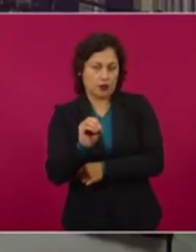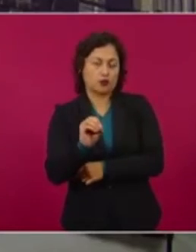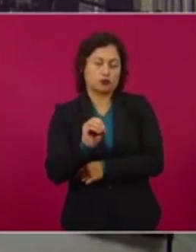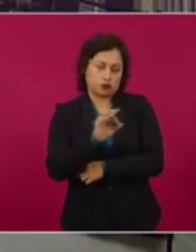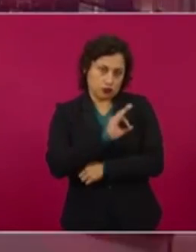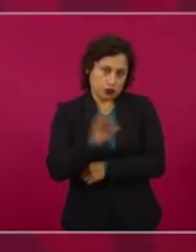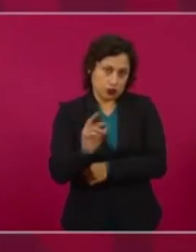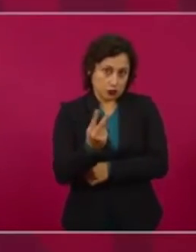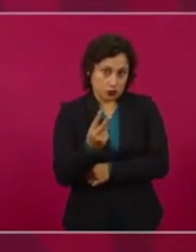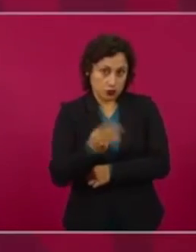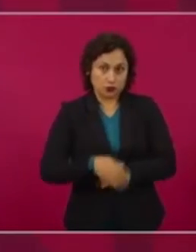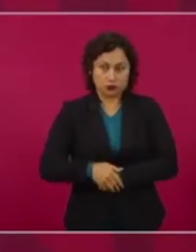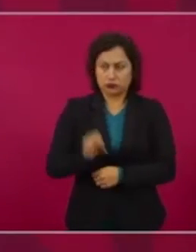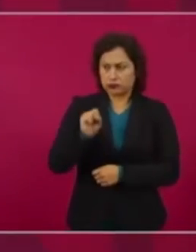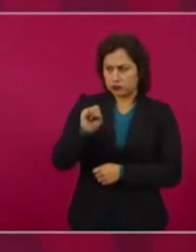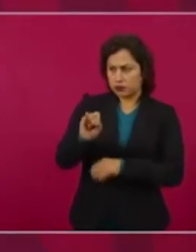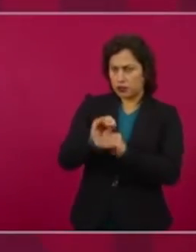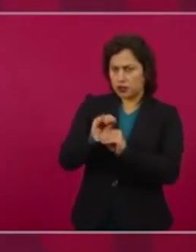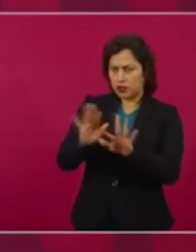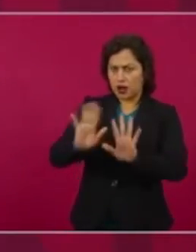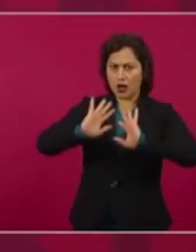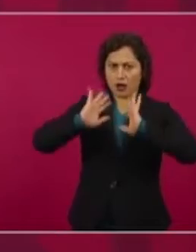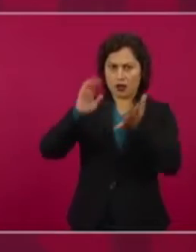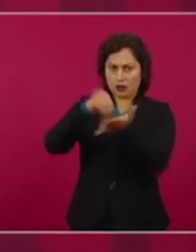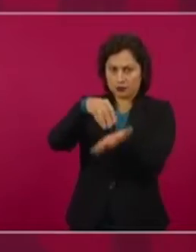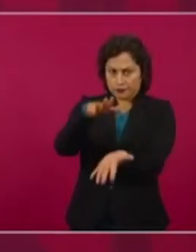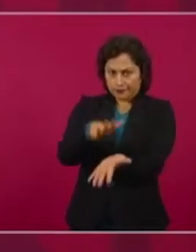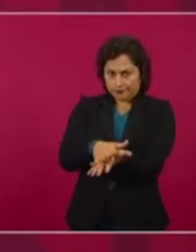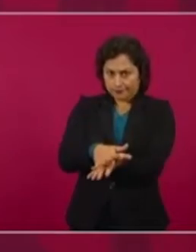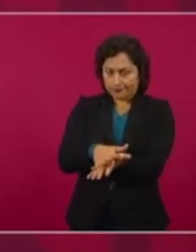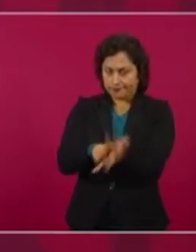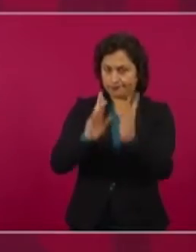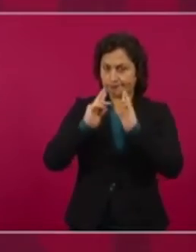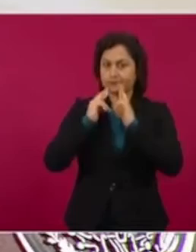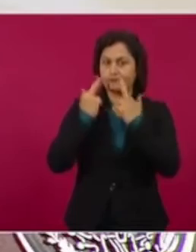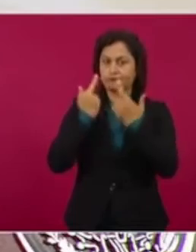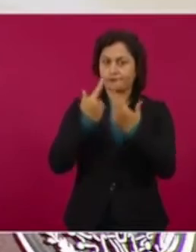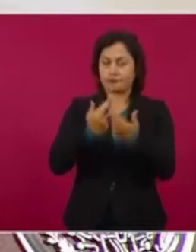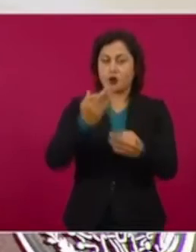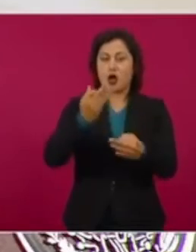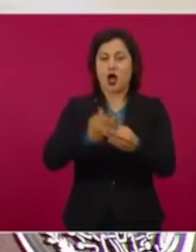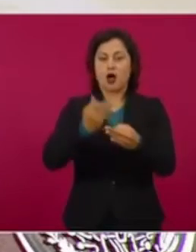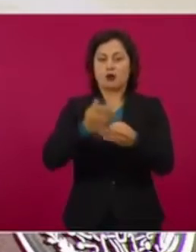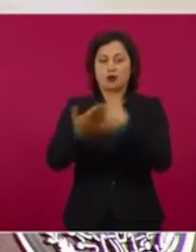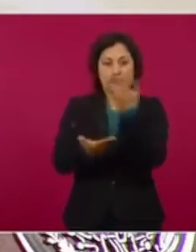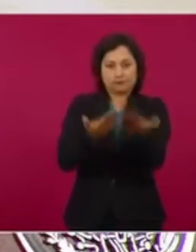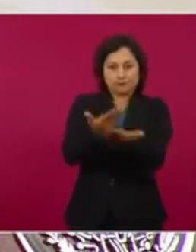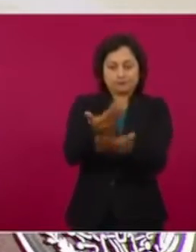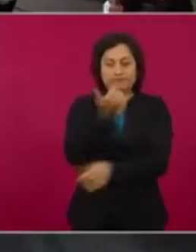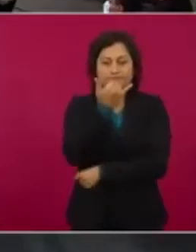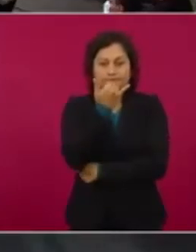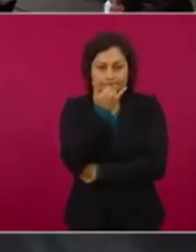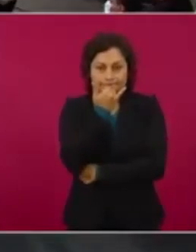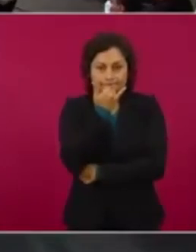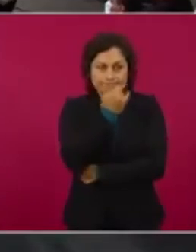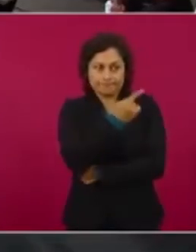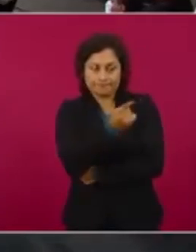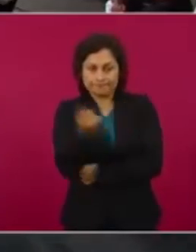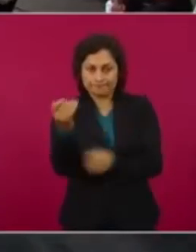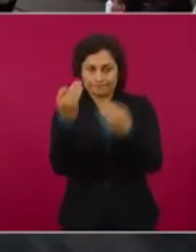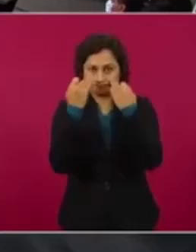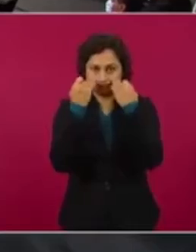Gracias. está de acuerdo, de una vez hacemos la cita. Claro que sí. Y nuevamente, públicamente le ofrezco disculpas. No se preocupe, gracias. Mañana nos